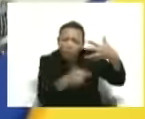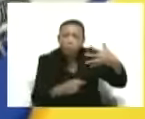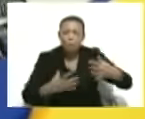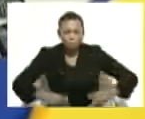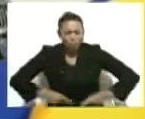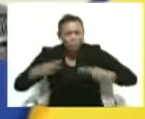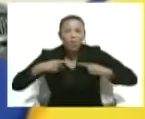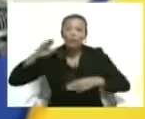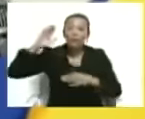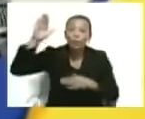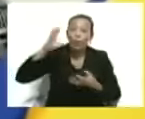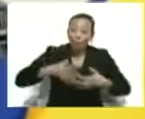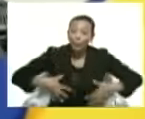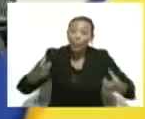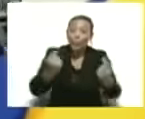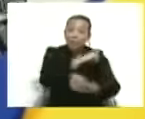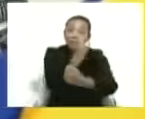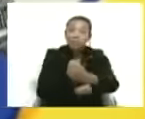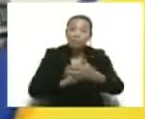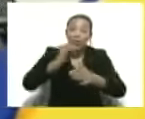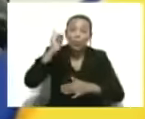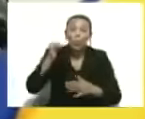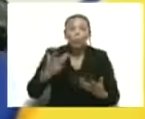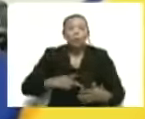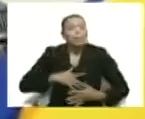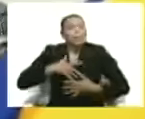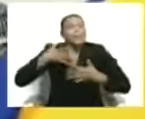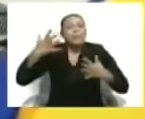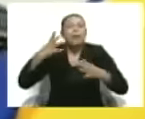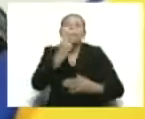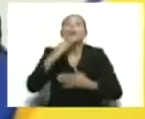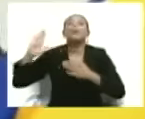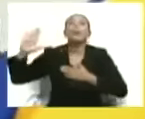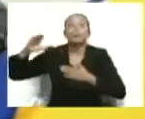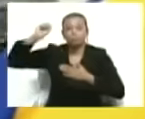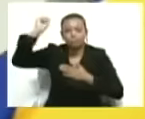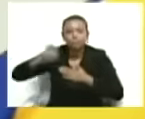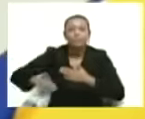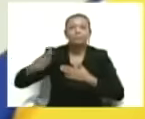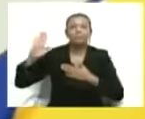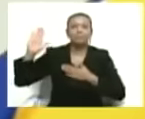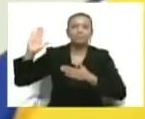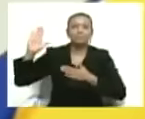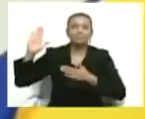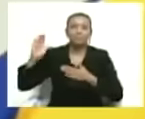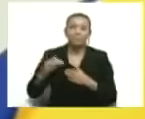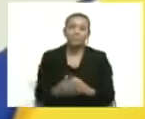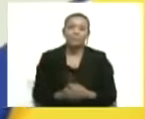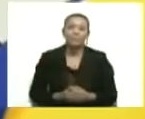vida, por el futuro y la prosperidad, se nos va la vida y por eso juramos.